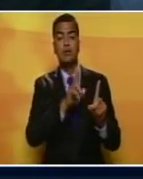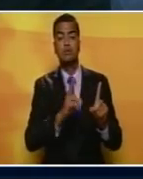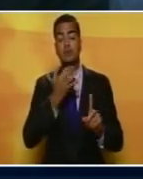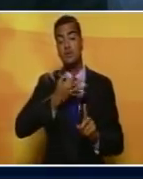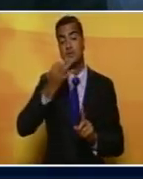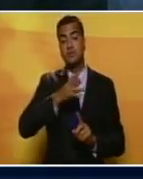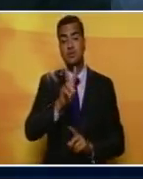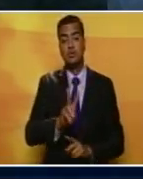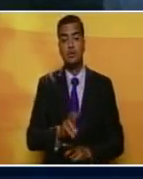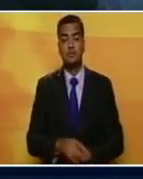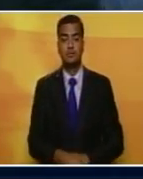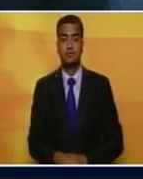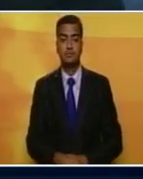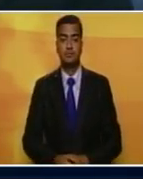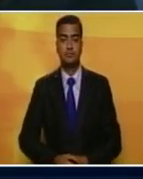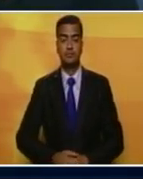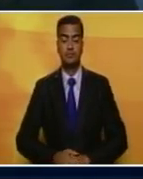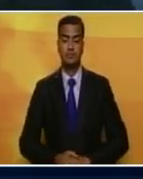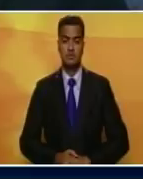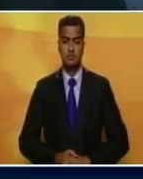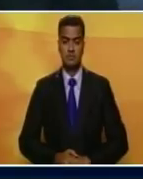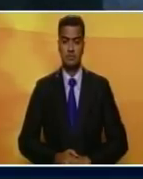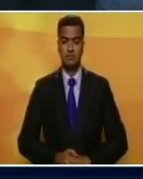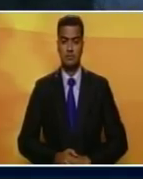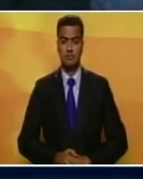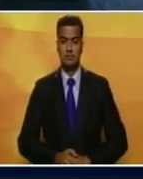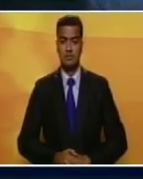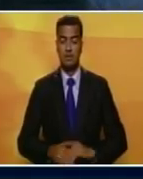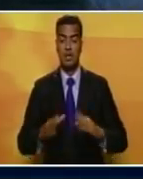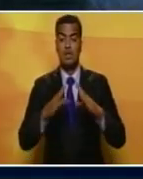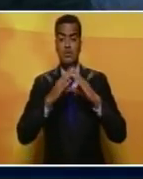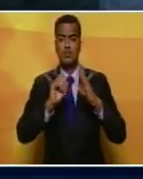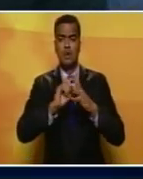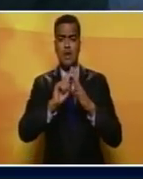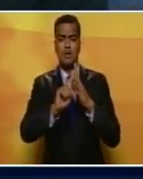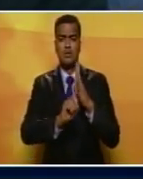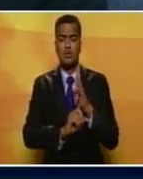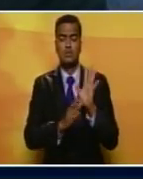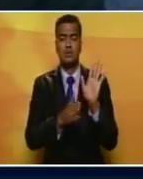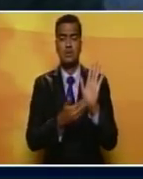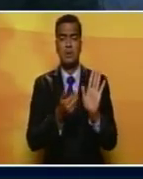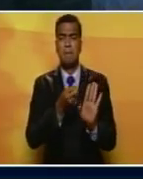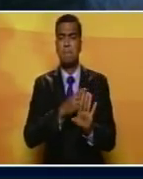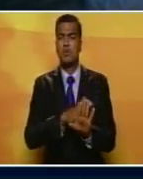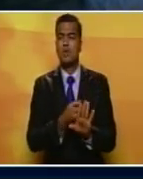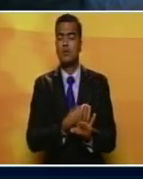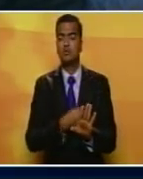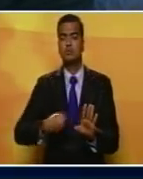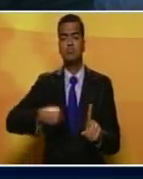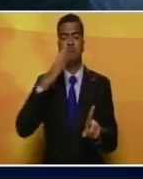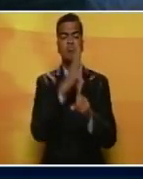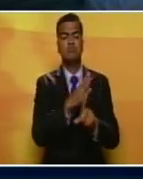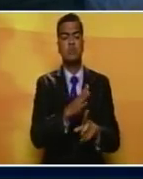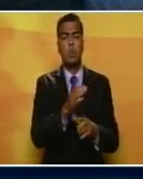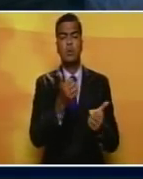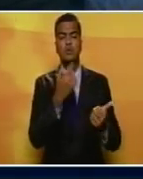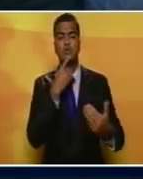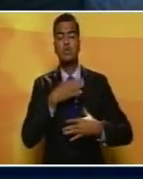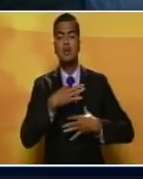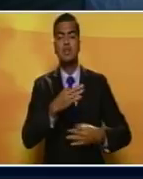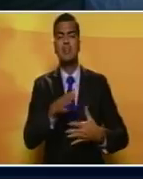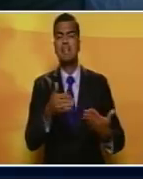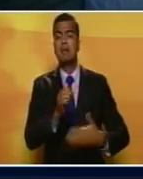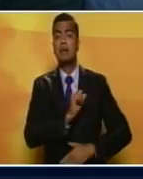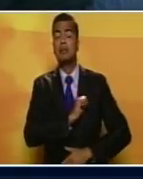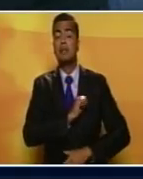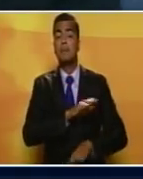realidad venezolana. Hay toda un andamiaje que explica por qué nos atacan, cuáles son sus intereses, a qué le temen,